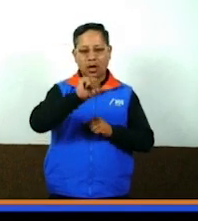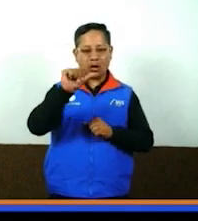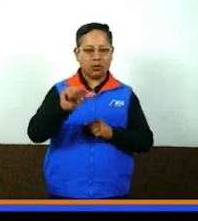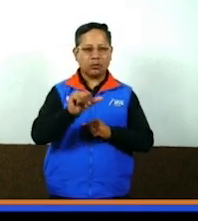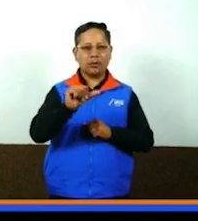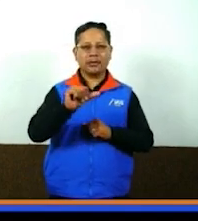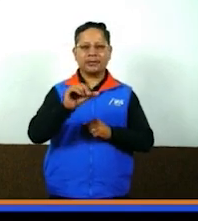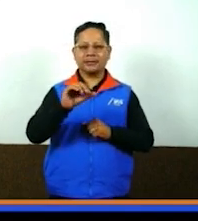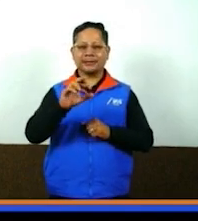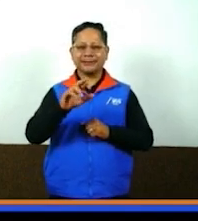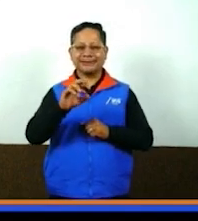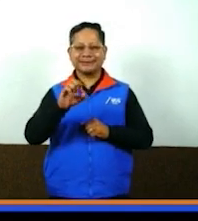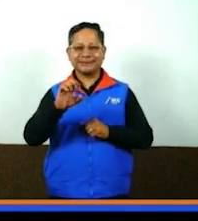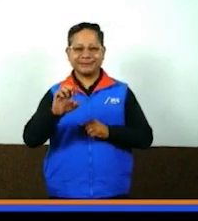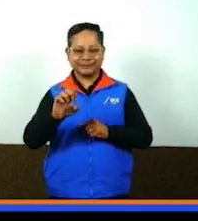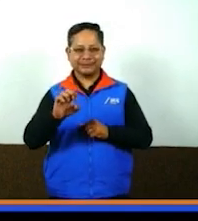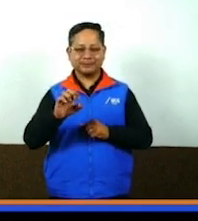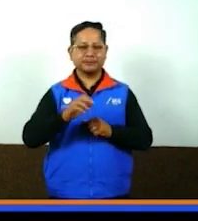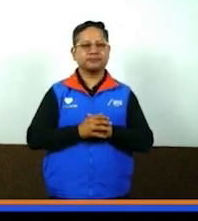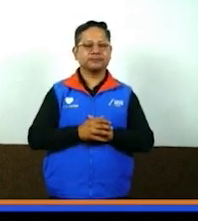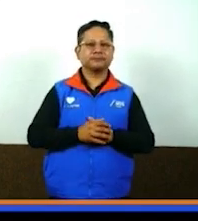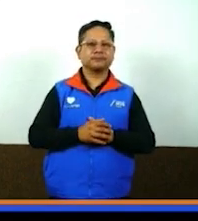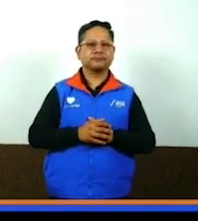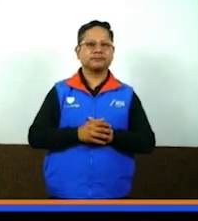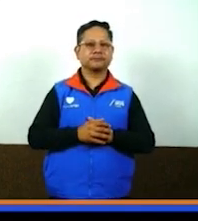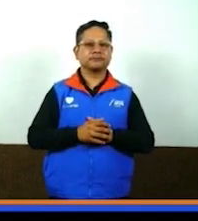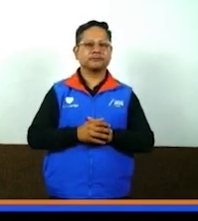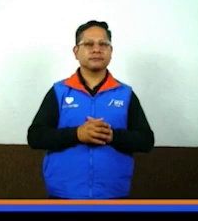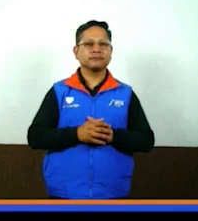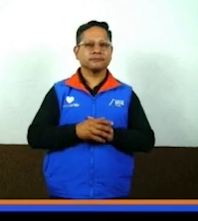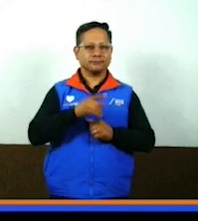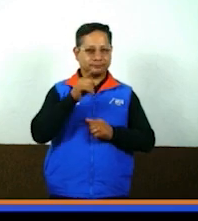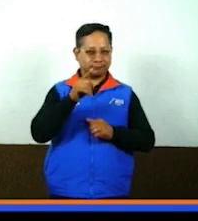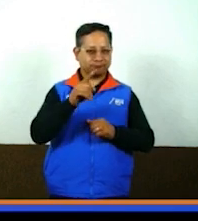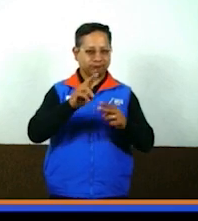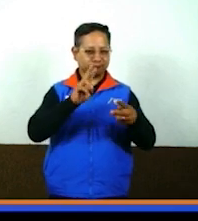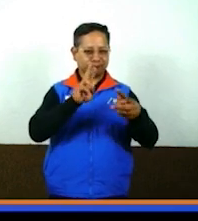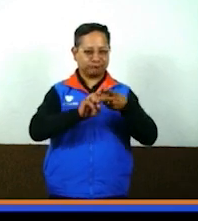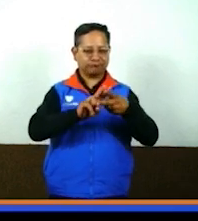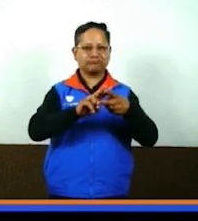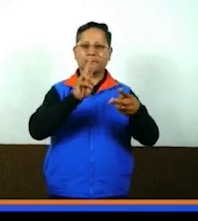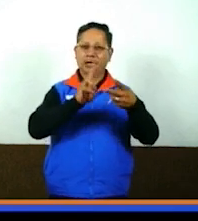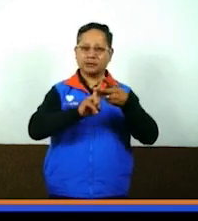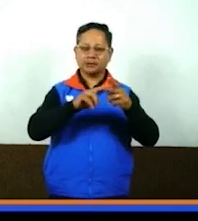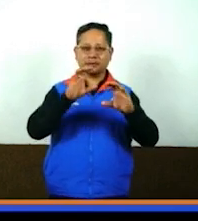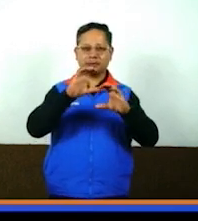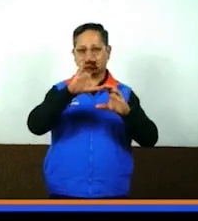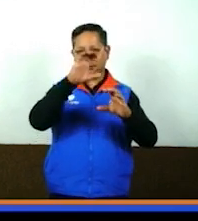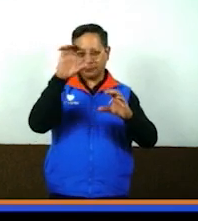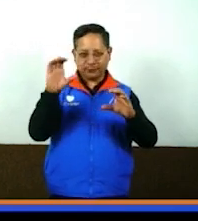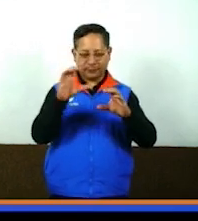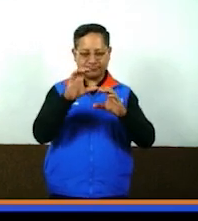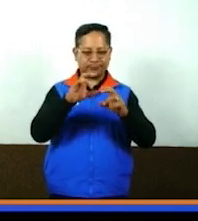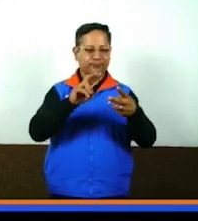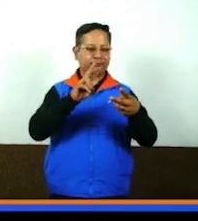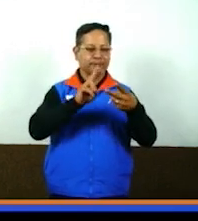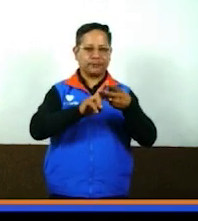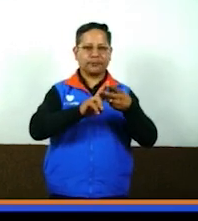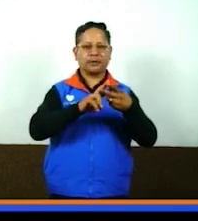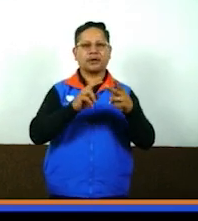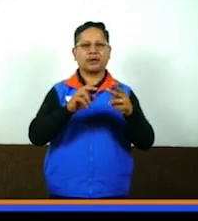@CEMEFI-RCE. Así es. Y pues ahí etiquétenos con los hashtags que tenemos. El hashtag es #CEMEFI,